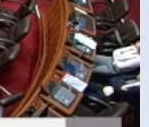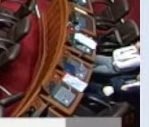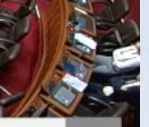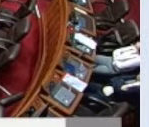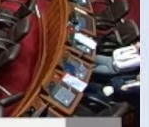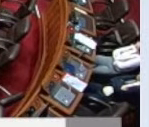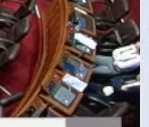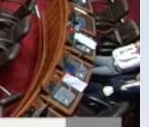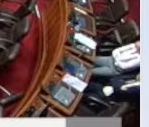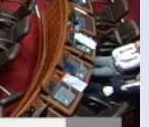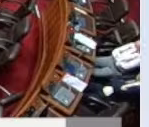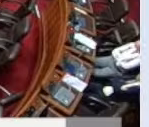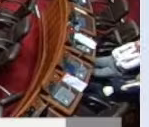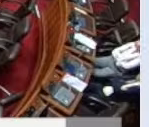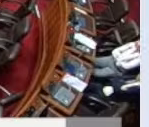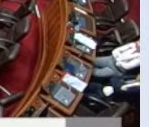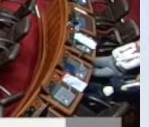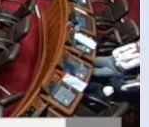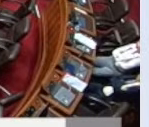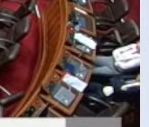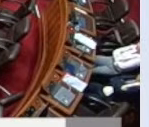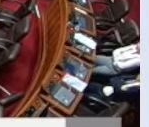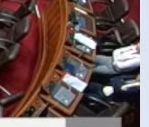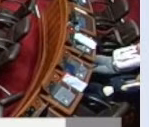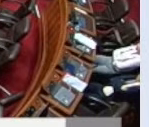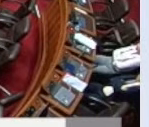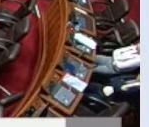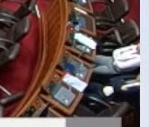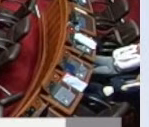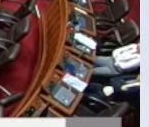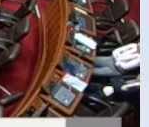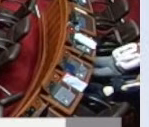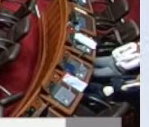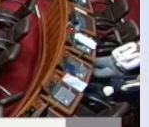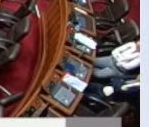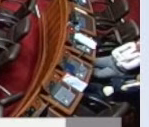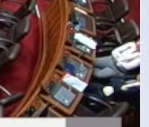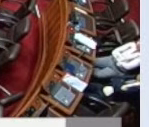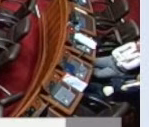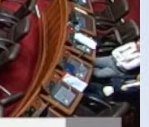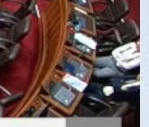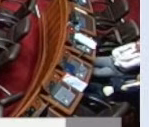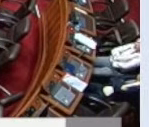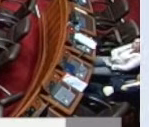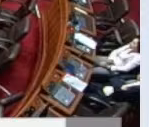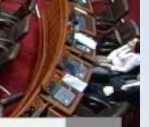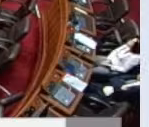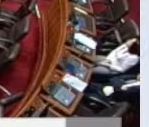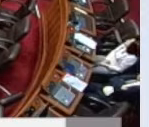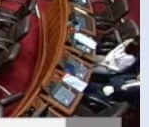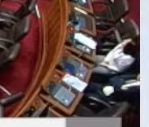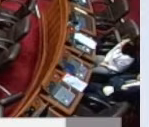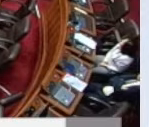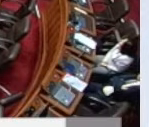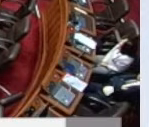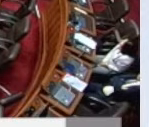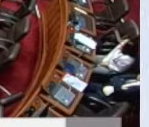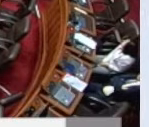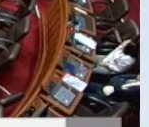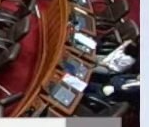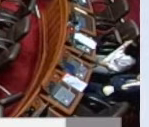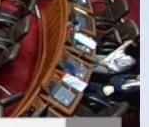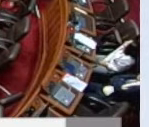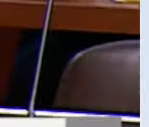a todos y cada uno de los integrantes de su gabinete. A la vez también a mis colegas presentes el día de hoy. Por